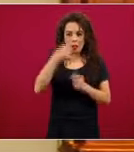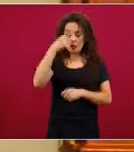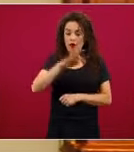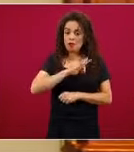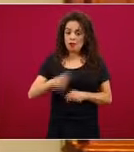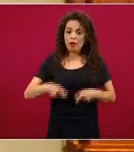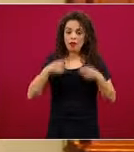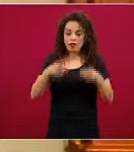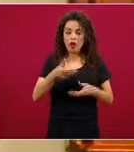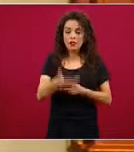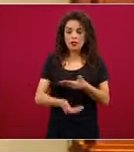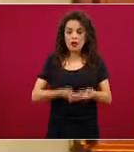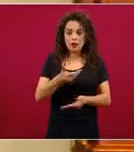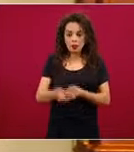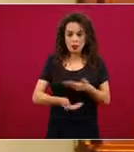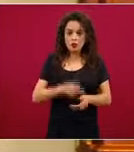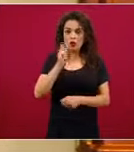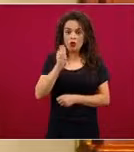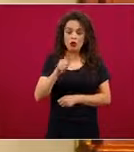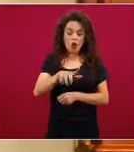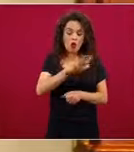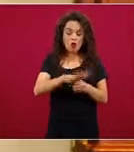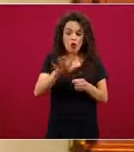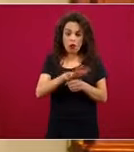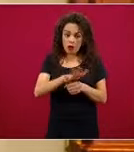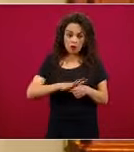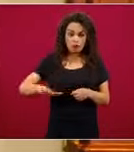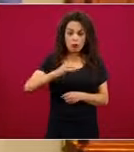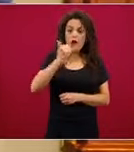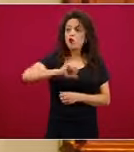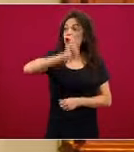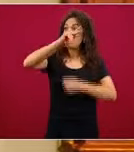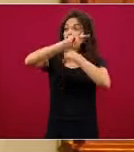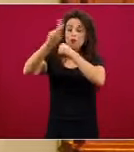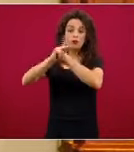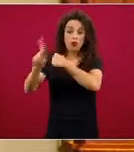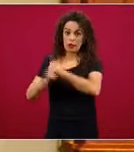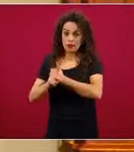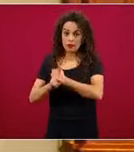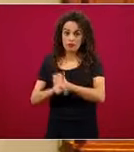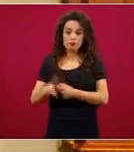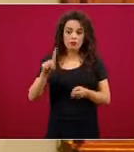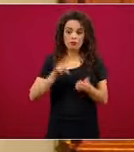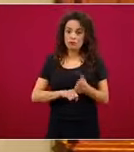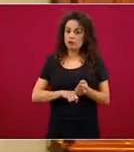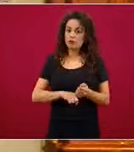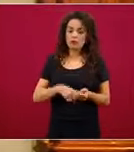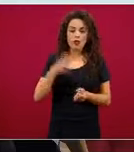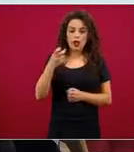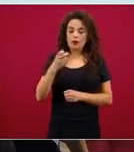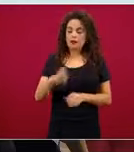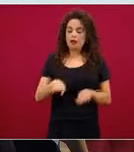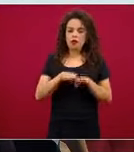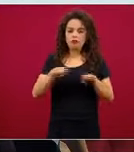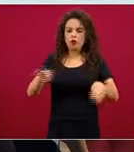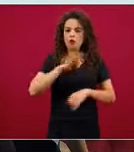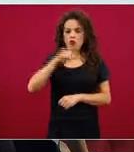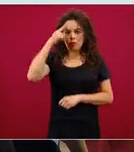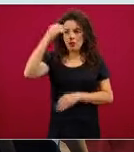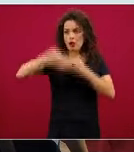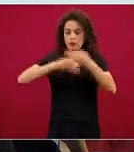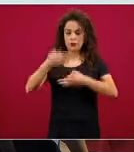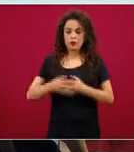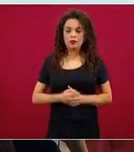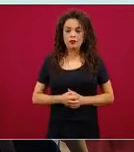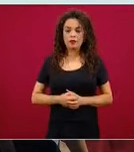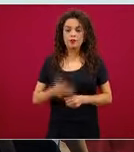ofertar servicios tanto en la parte local como en otros países, es decir, que está estandarizada a la iniciativa. Son todos estos hospitales que